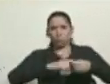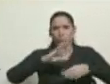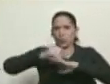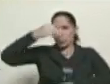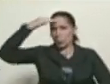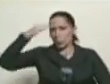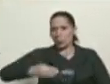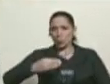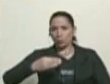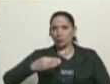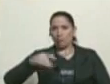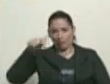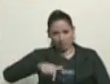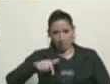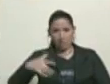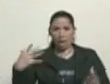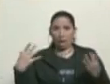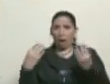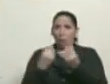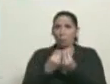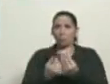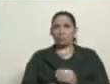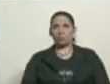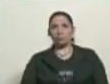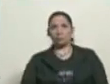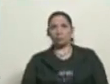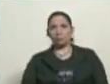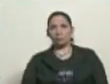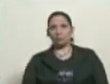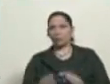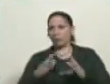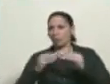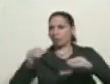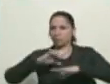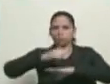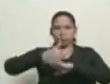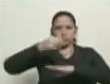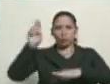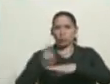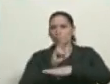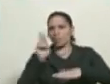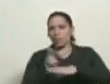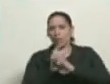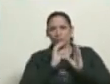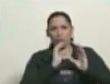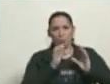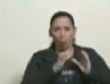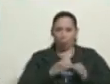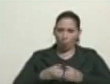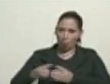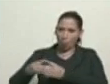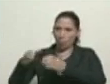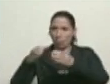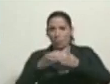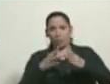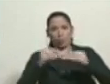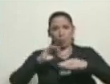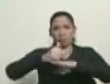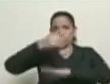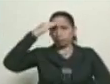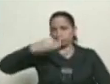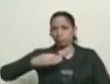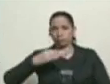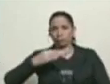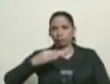de componentes que aquí me acompañan, todos los comandantes de unidades operativas, todos los comandantes de